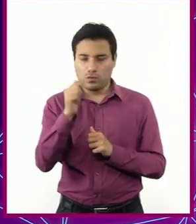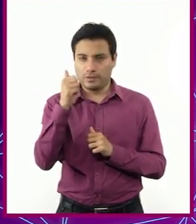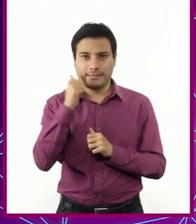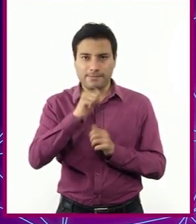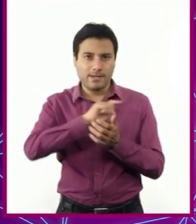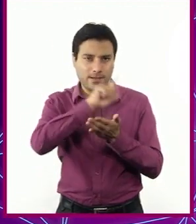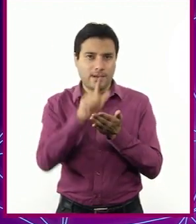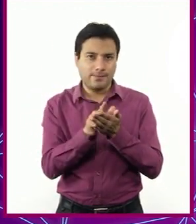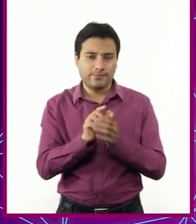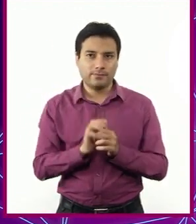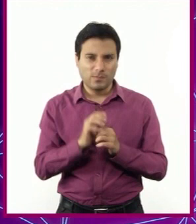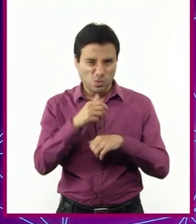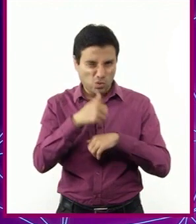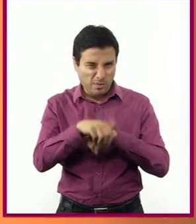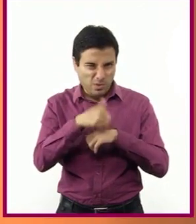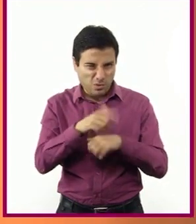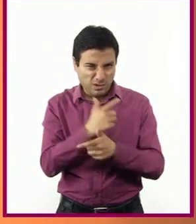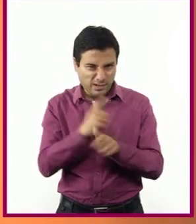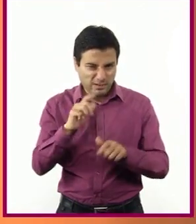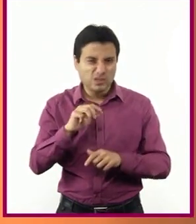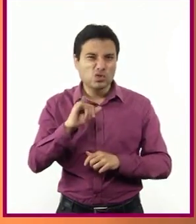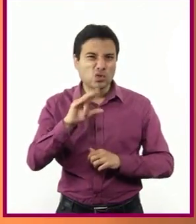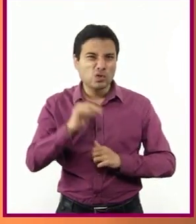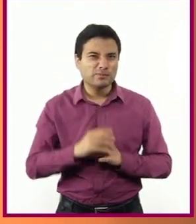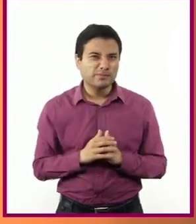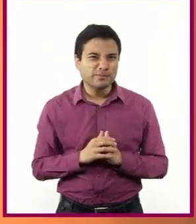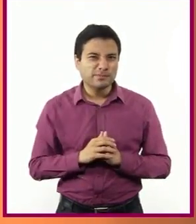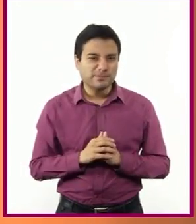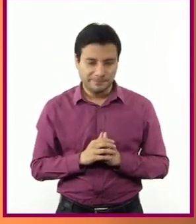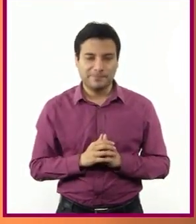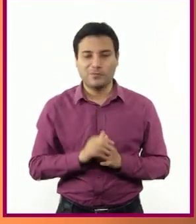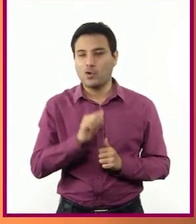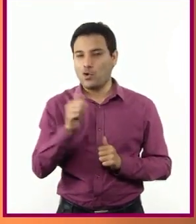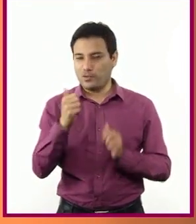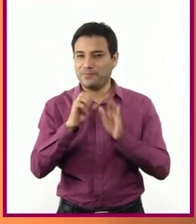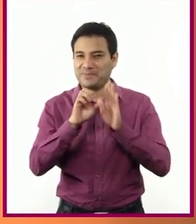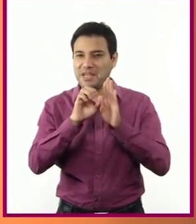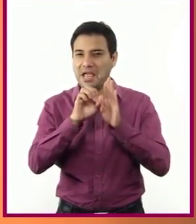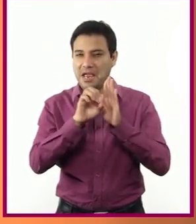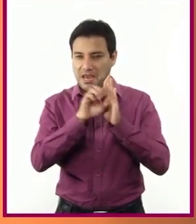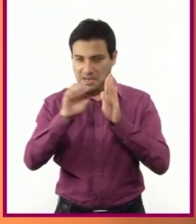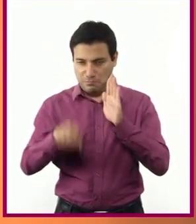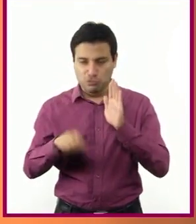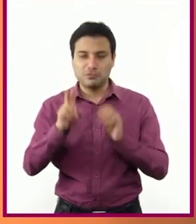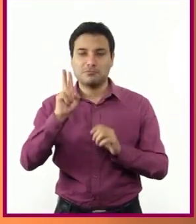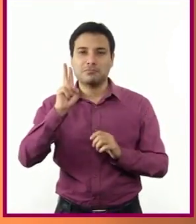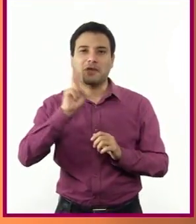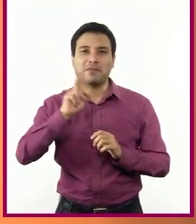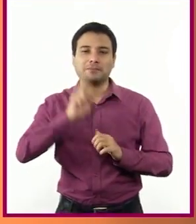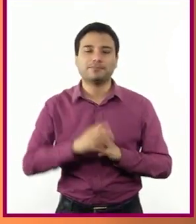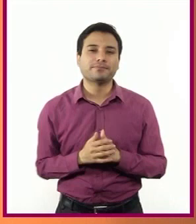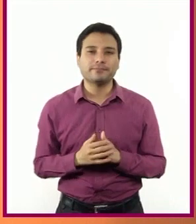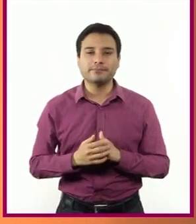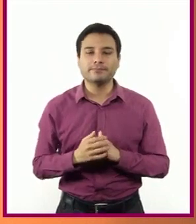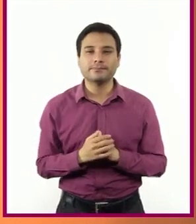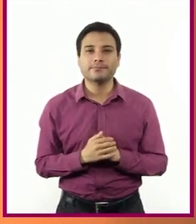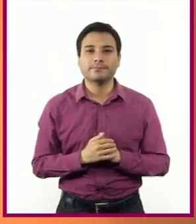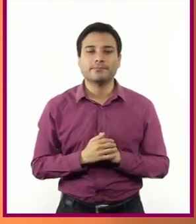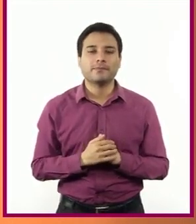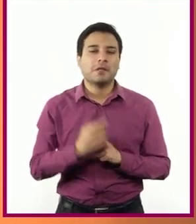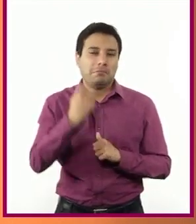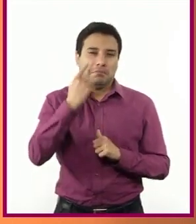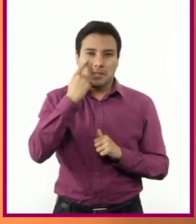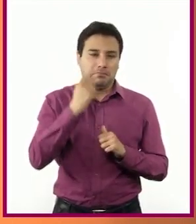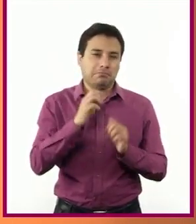para cualquier número? Podemos analizar otros ejemplos y verificarlo. Veamos qué sucede si aplicamos